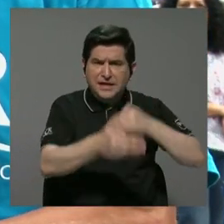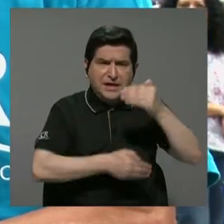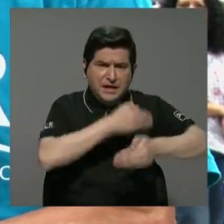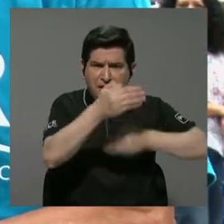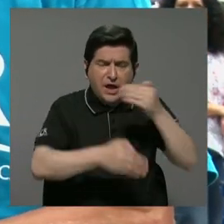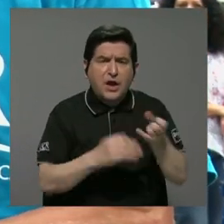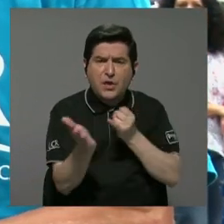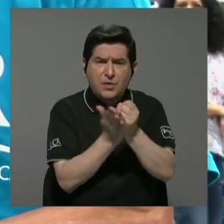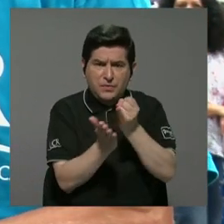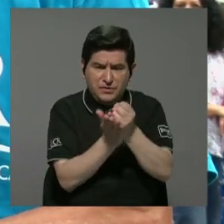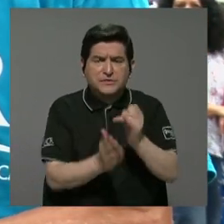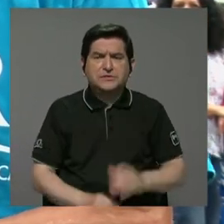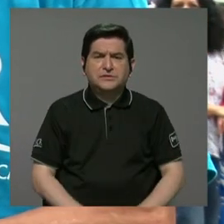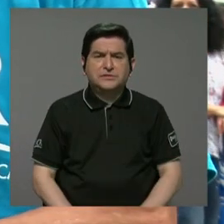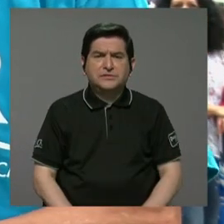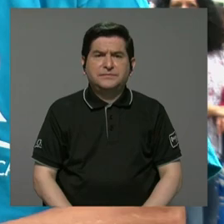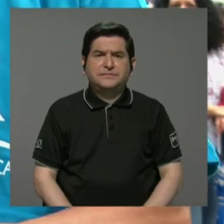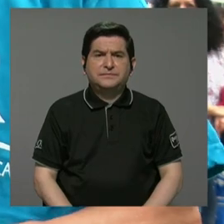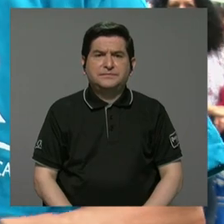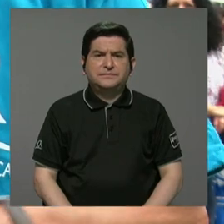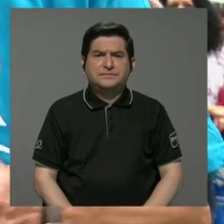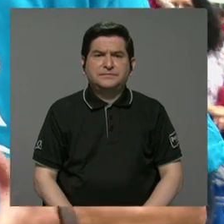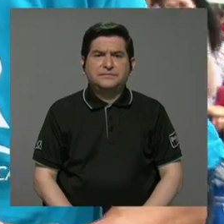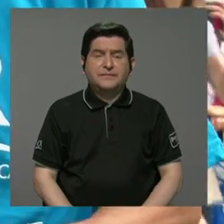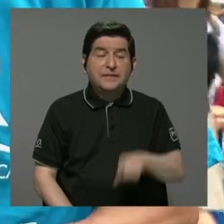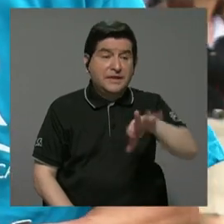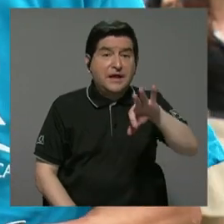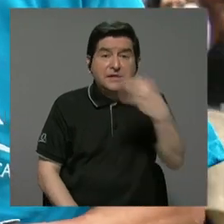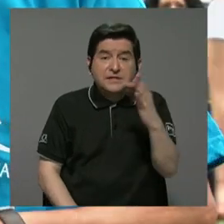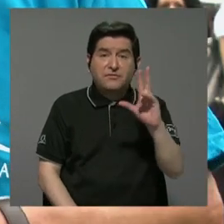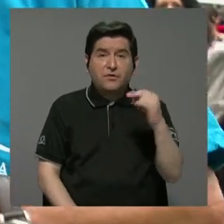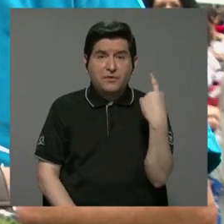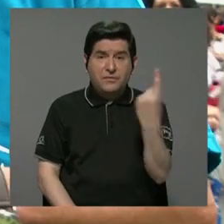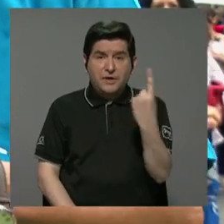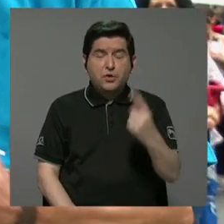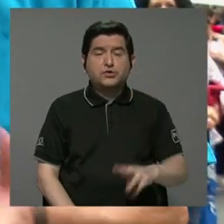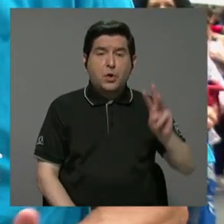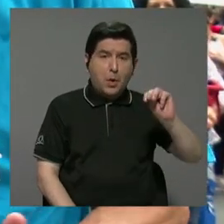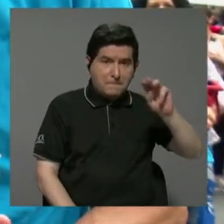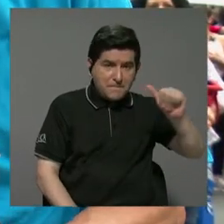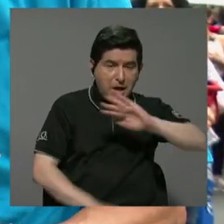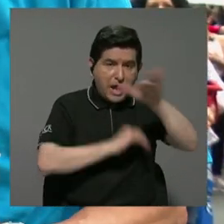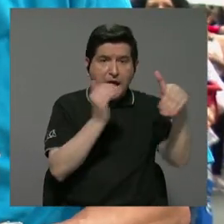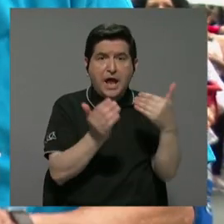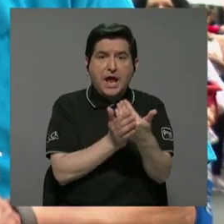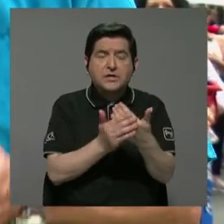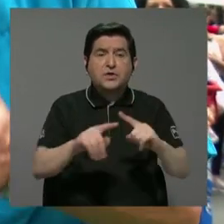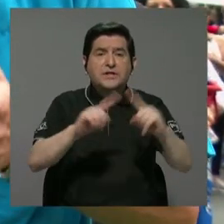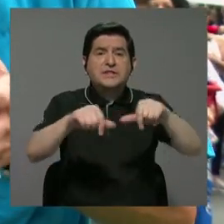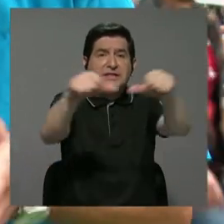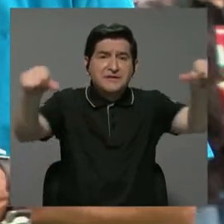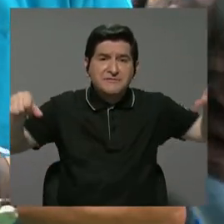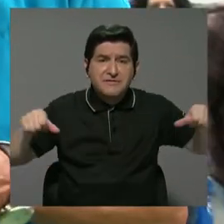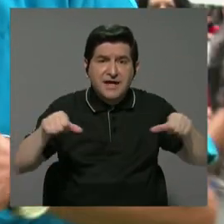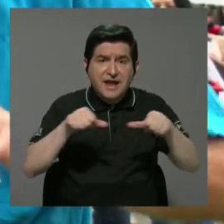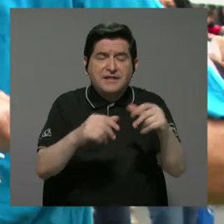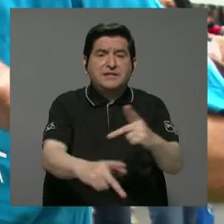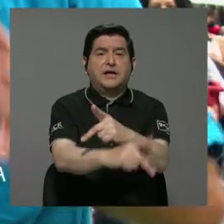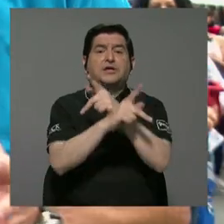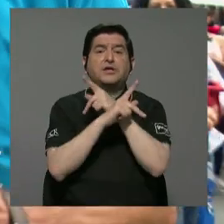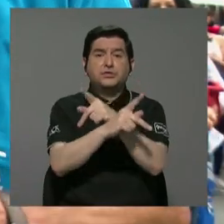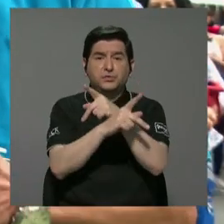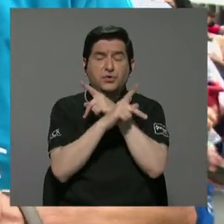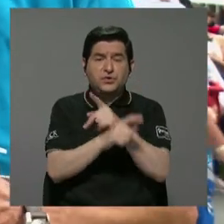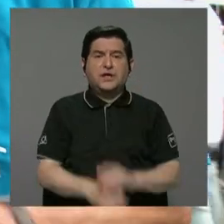proceso de investigación para que no solo en Manuel Antonio, sino en todas las áreas protegidas